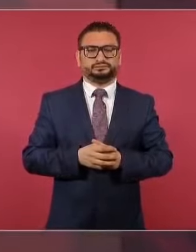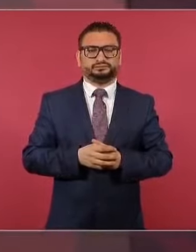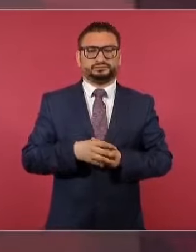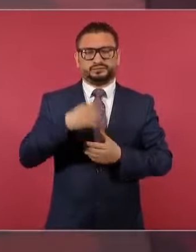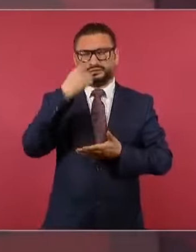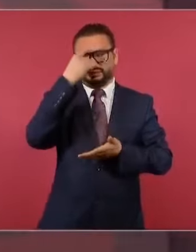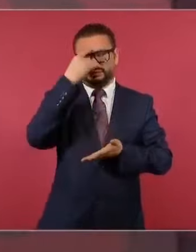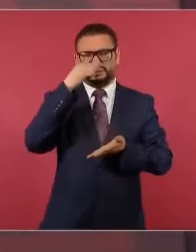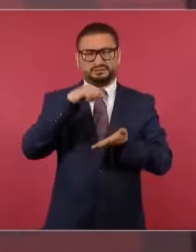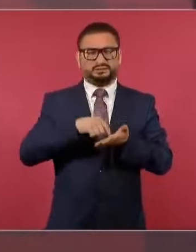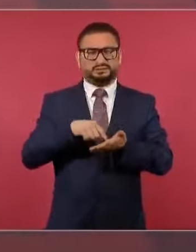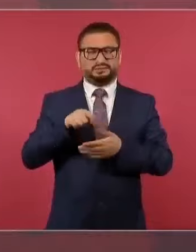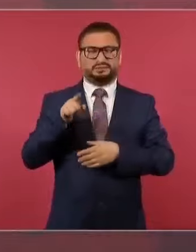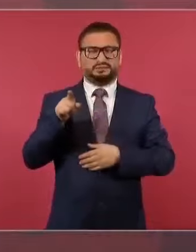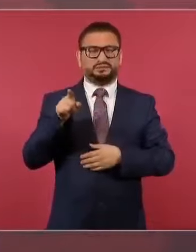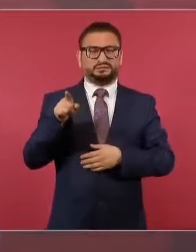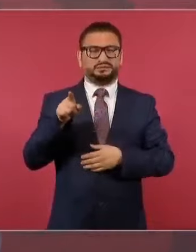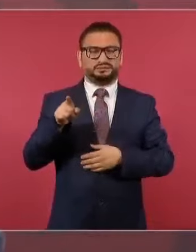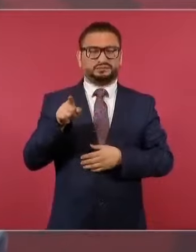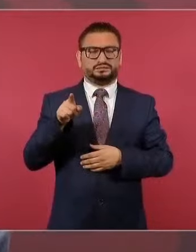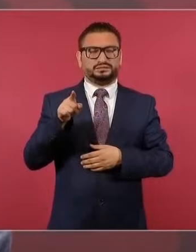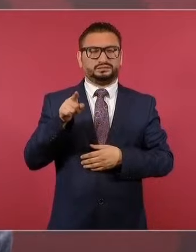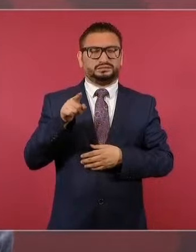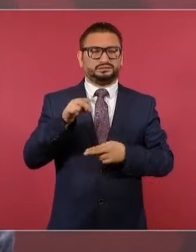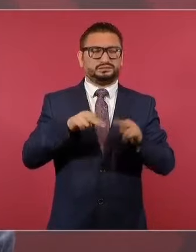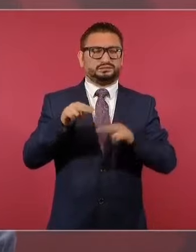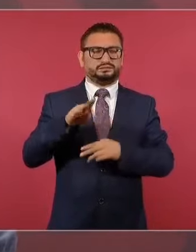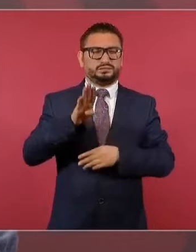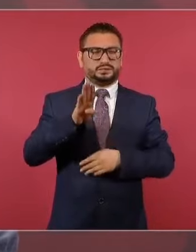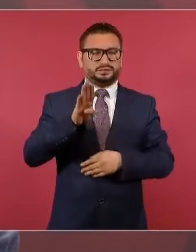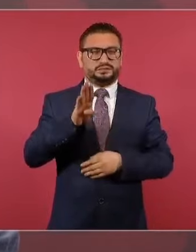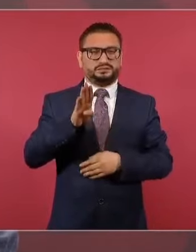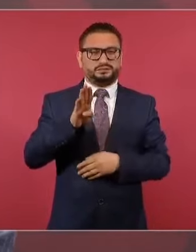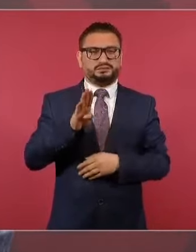es B.